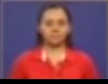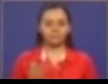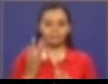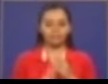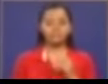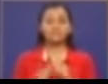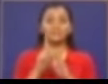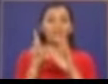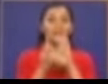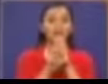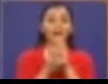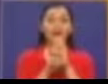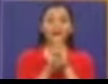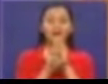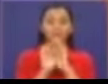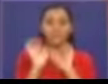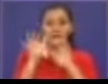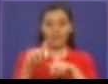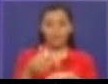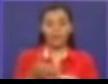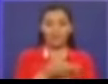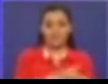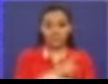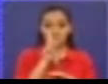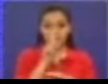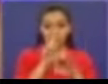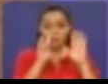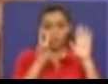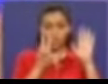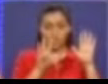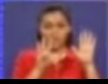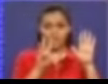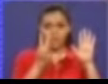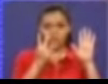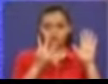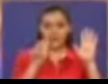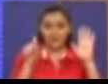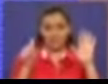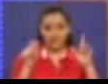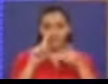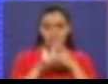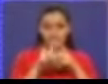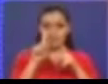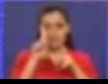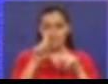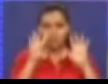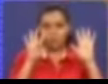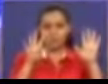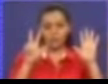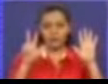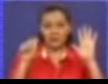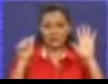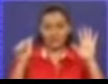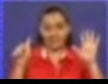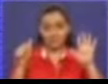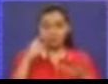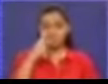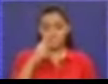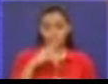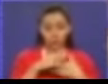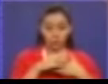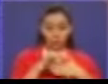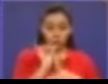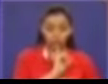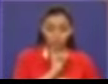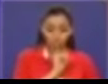La ley que presentó Férez Cordero y que estuvo en vigencia del 86 al 89, son comparables, ¿eh? En esa época había sucres, ahora hay dólares, pero estamos midiendo